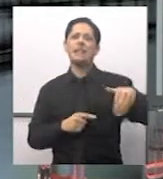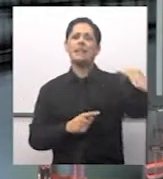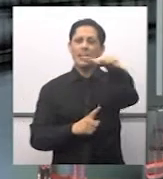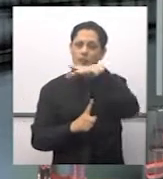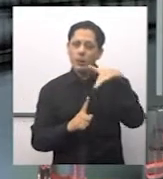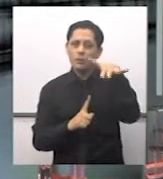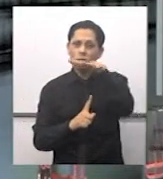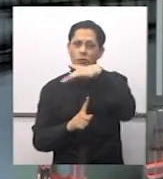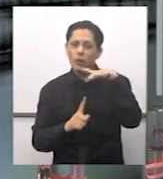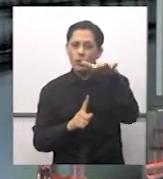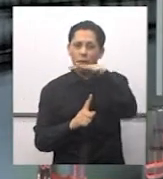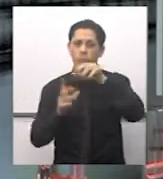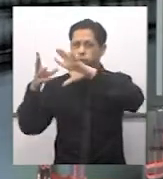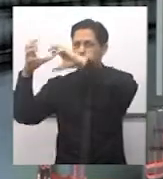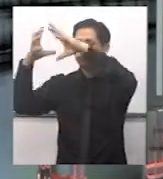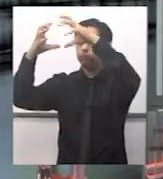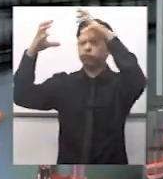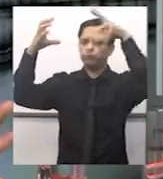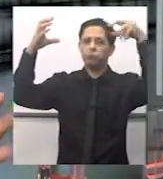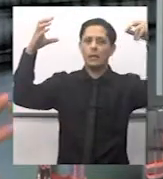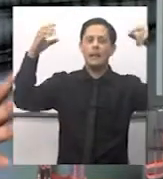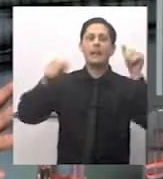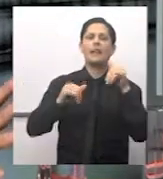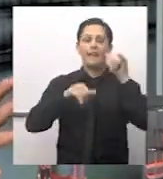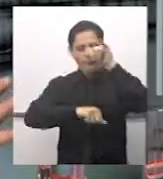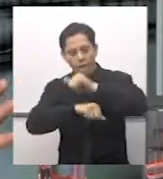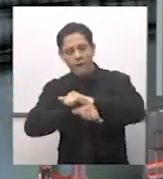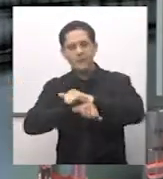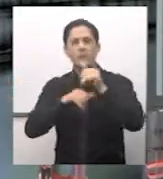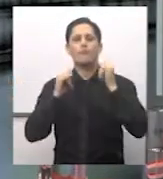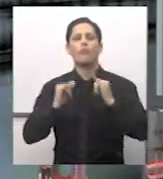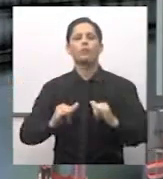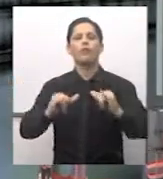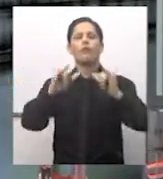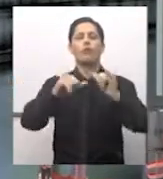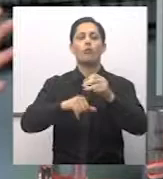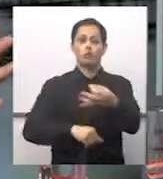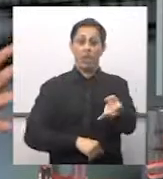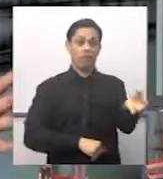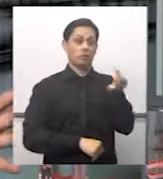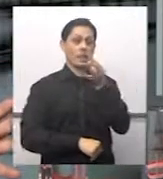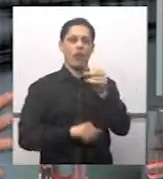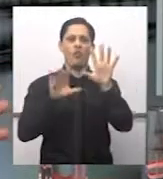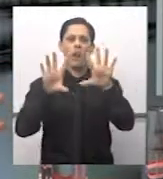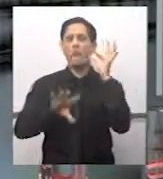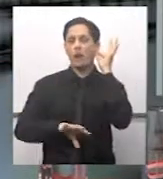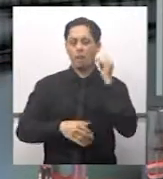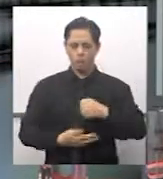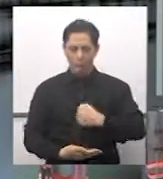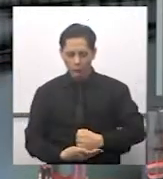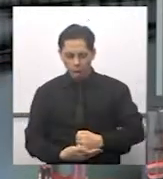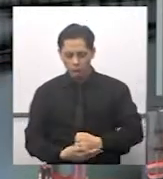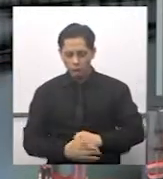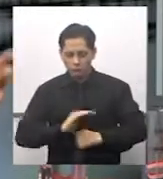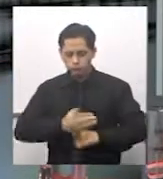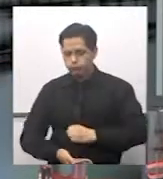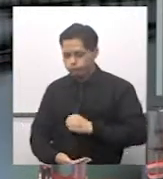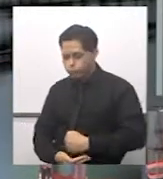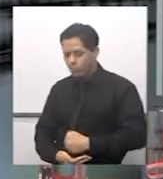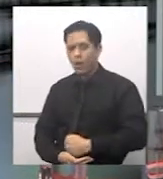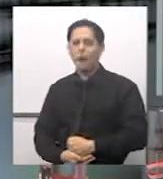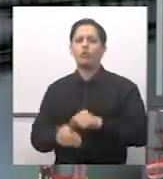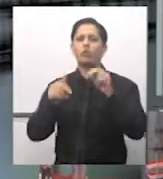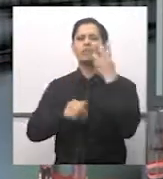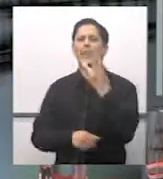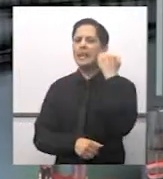lugares donde hay estas contaminaciones, es la información falsa. Cuando se dijo que había 10 mujeres que habían abortado, cuando se señaló que 3